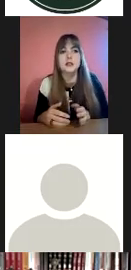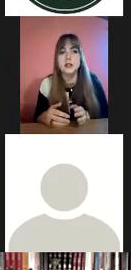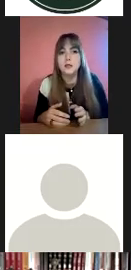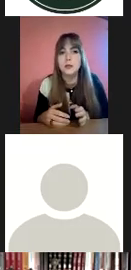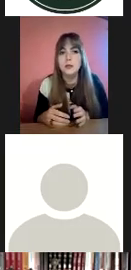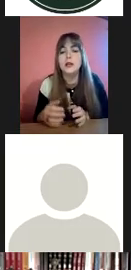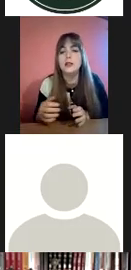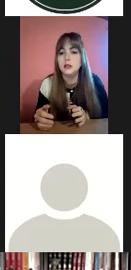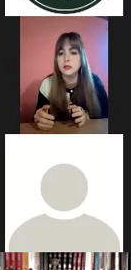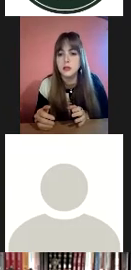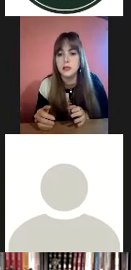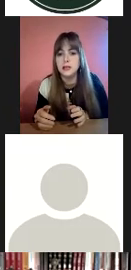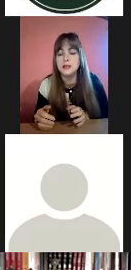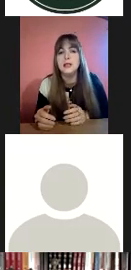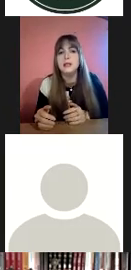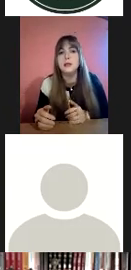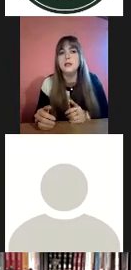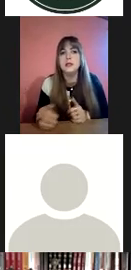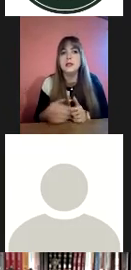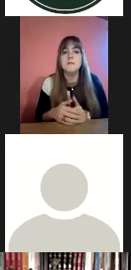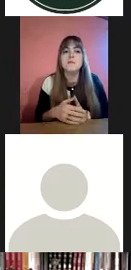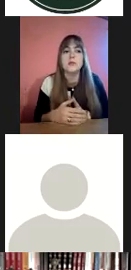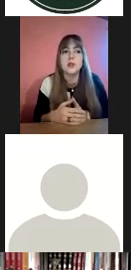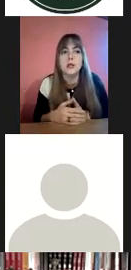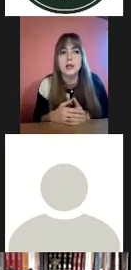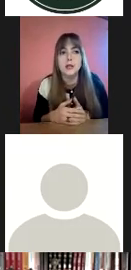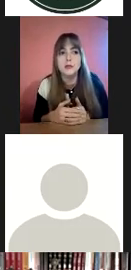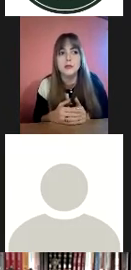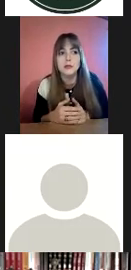diferencia entre salud pública y derechos animales. También entender